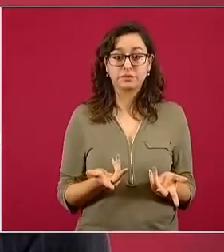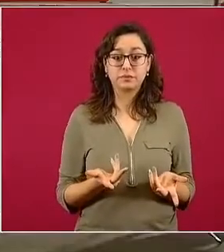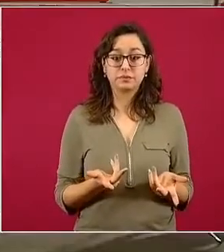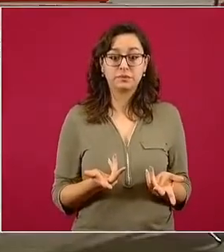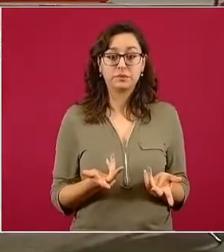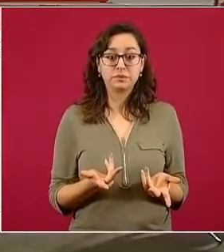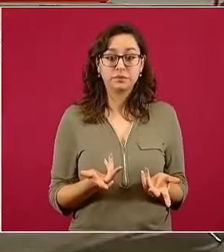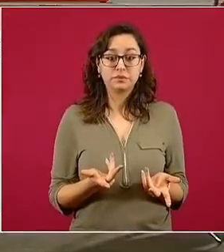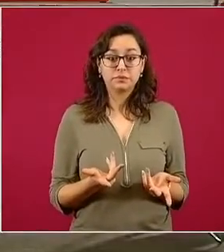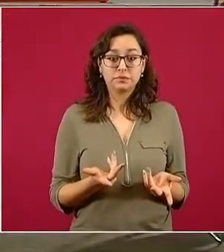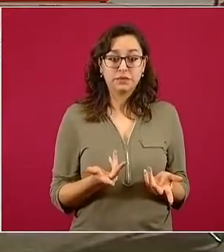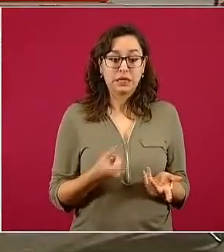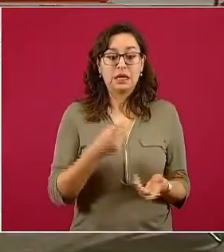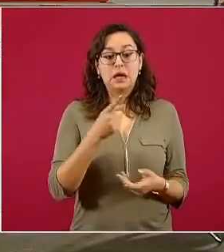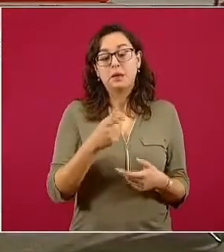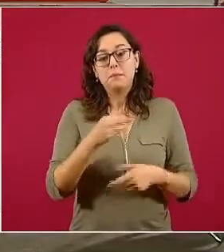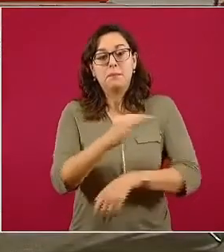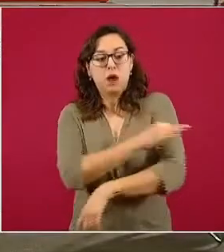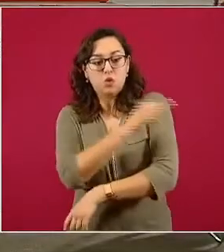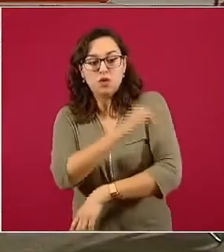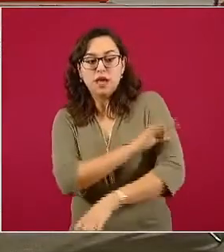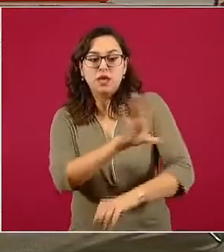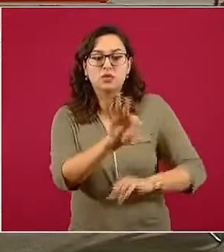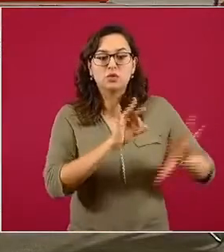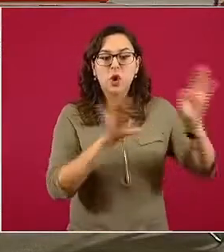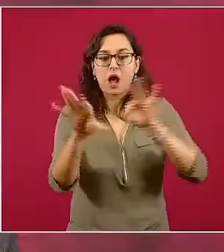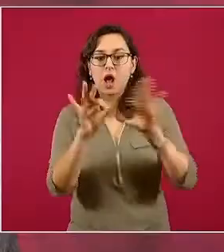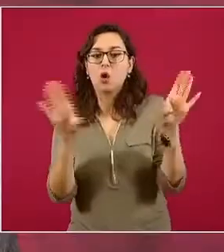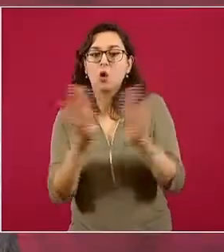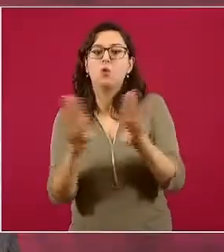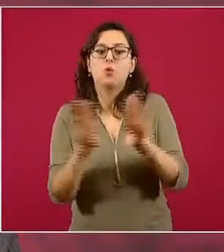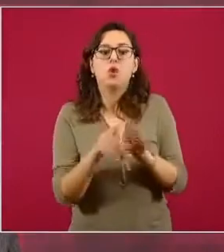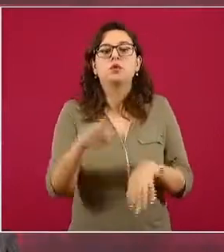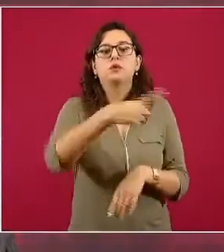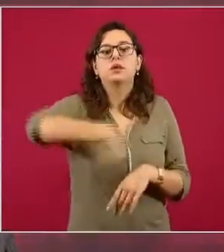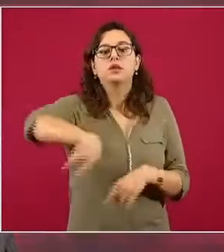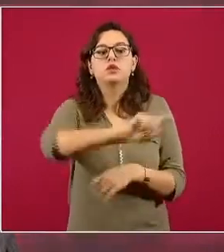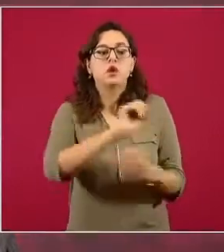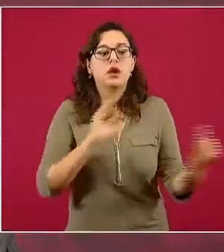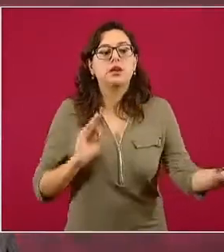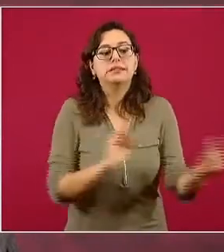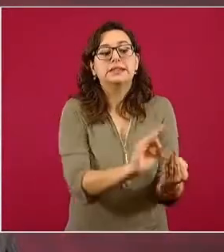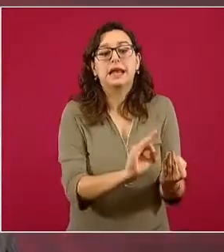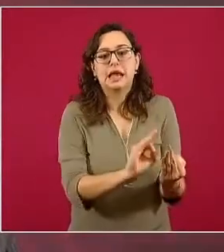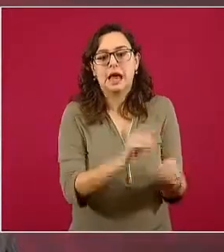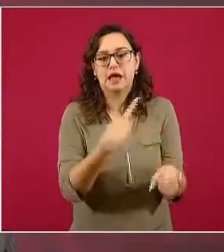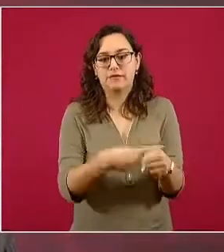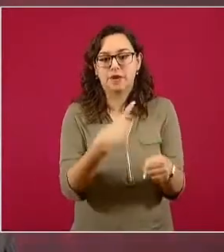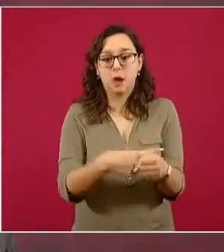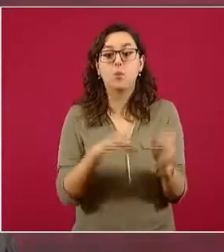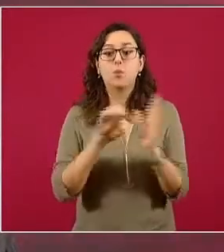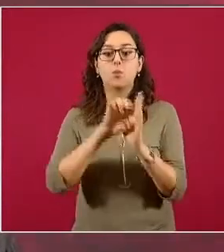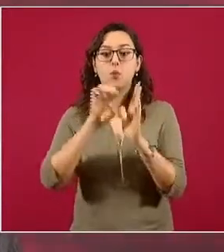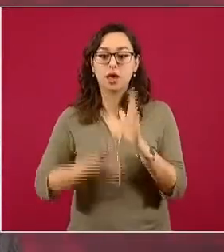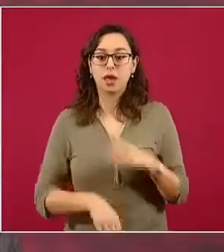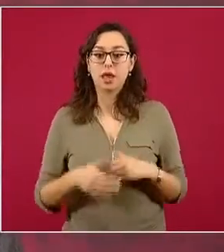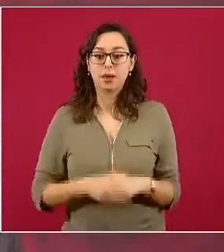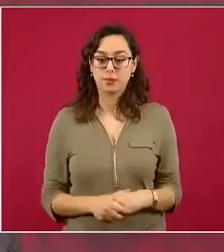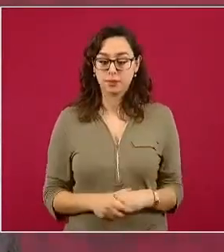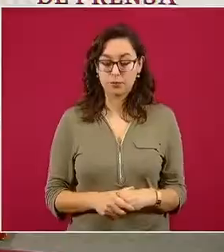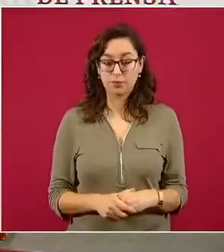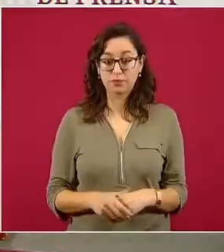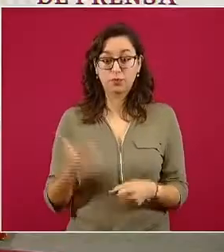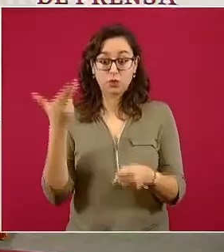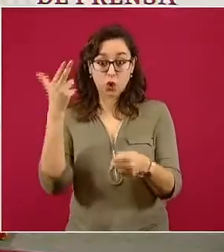cómo se define la proximidad del operativo COVID. El vigilante de la puerta del hospital es